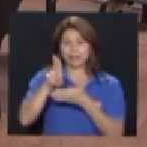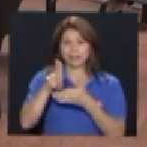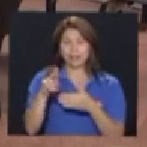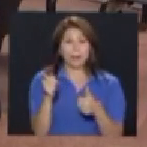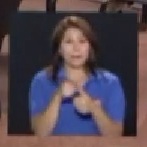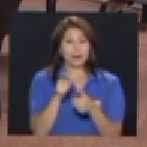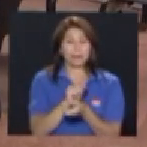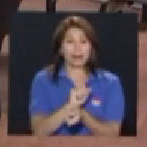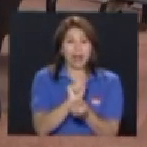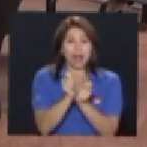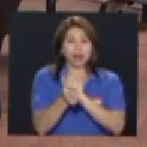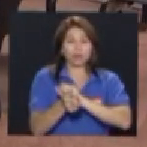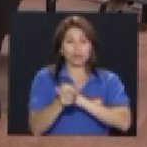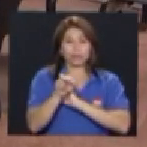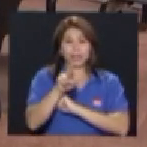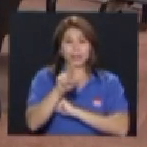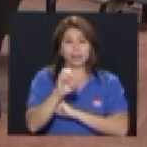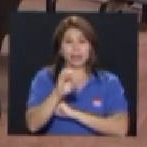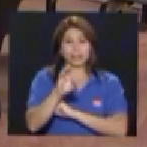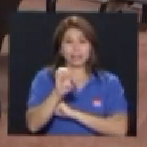que se estableció allá en el año